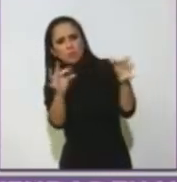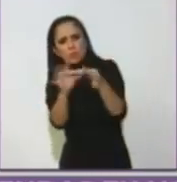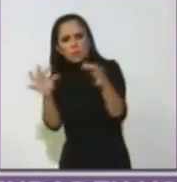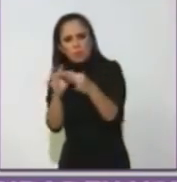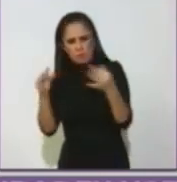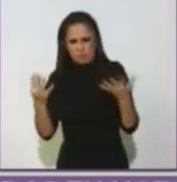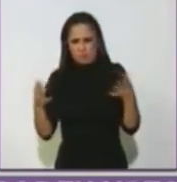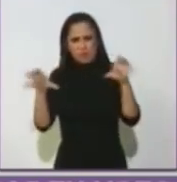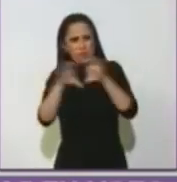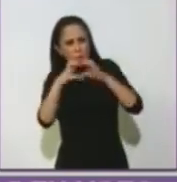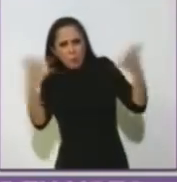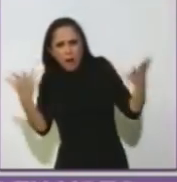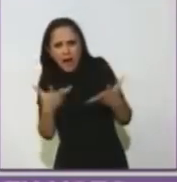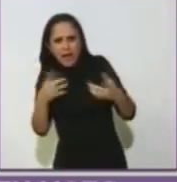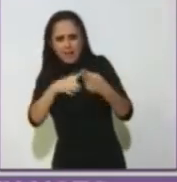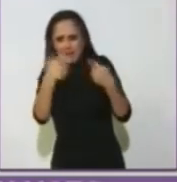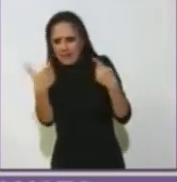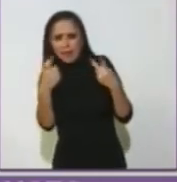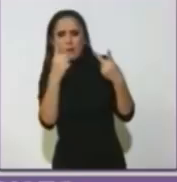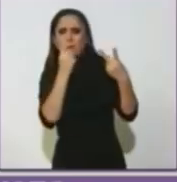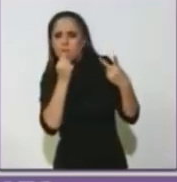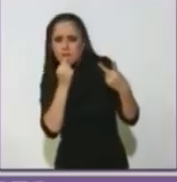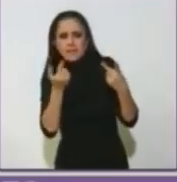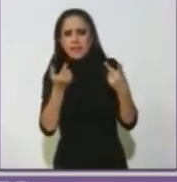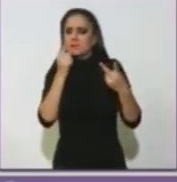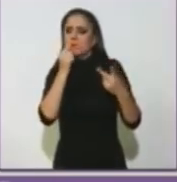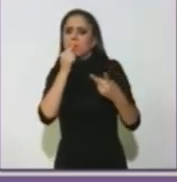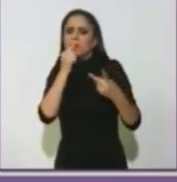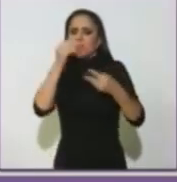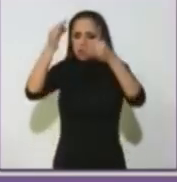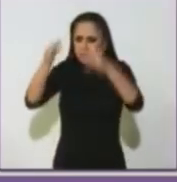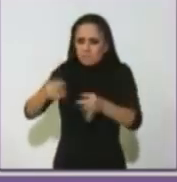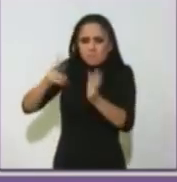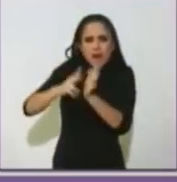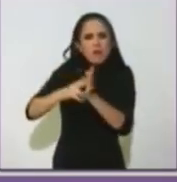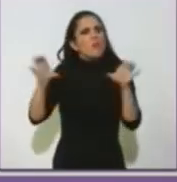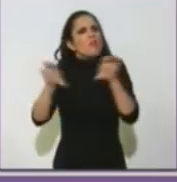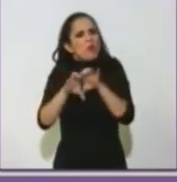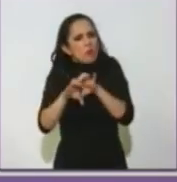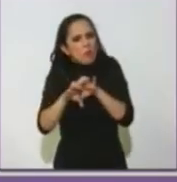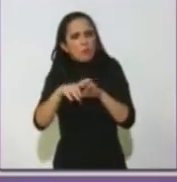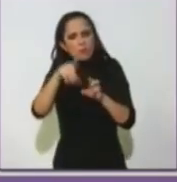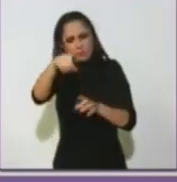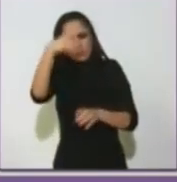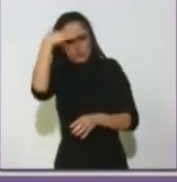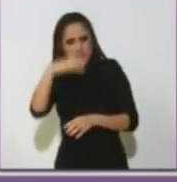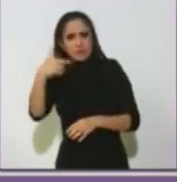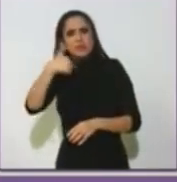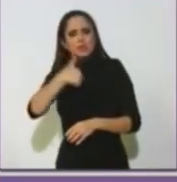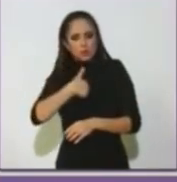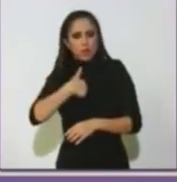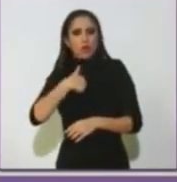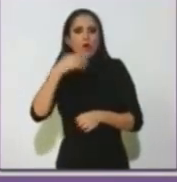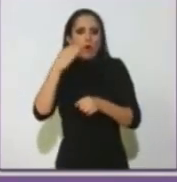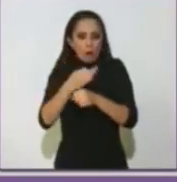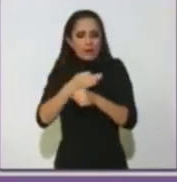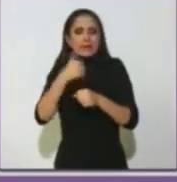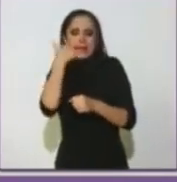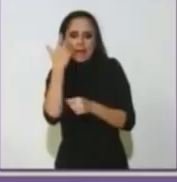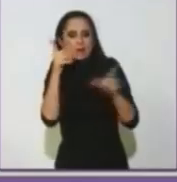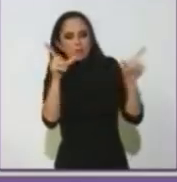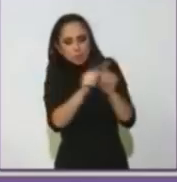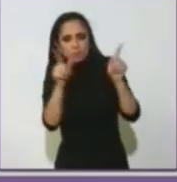cómo le van a hacer dinero policías dignificar etcétera entiendo que será muy largo pero si ustedes me preguntan yo trataré de particularizar